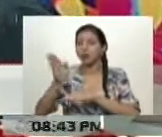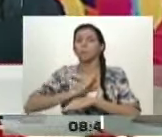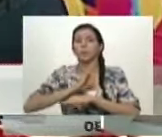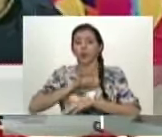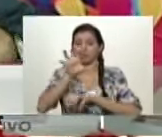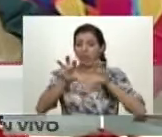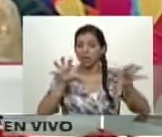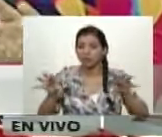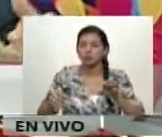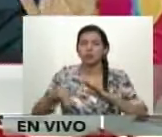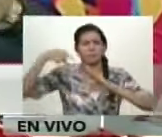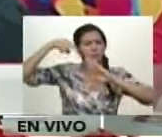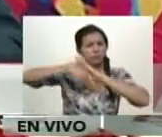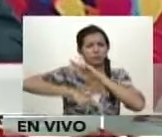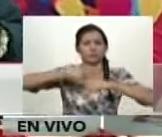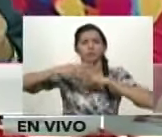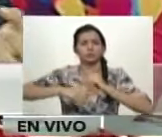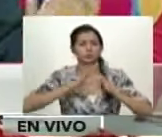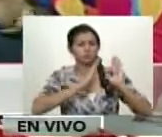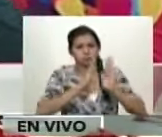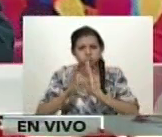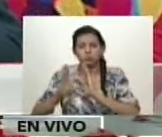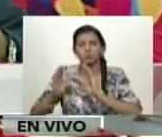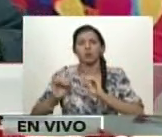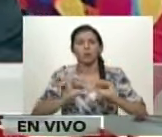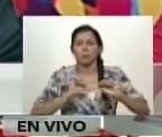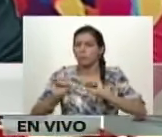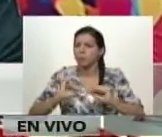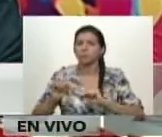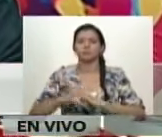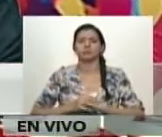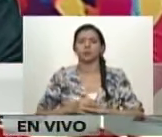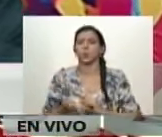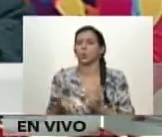profundos de reorganización, reagrupamiento, reunificación,